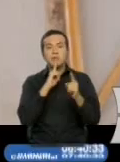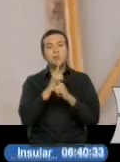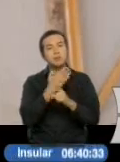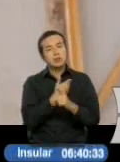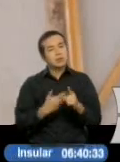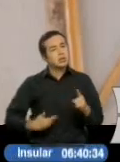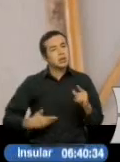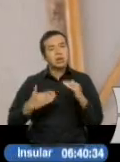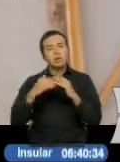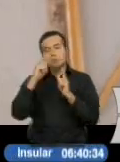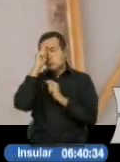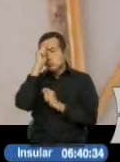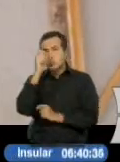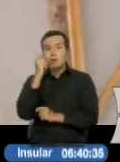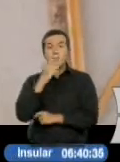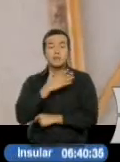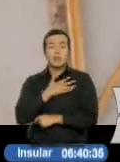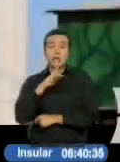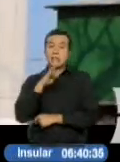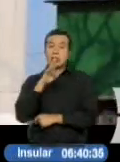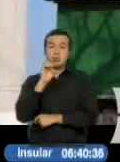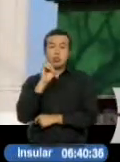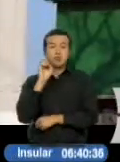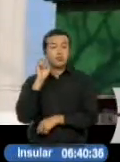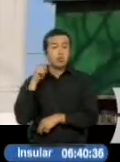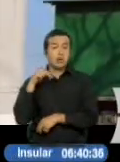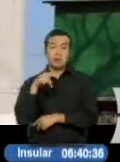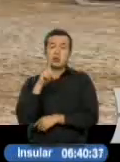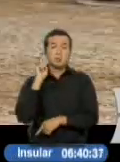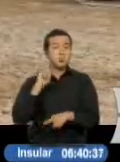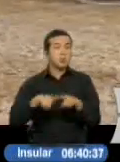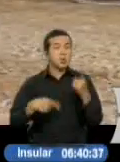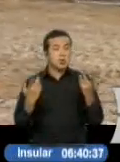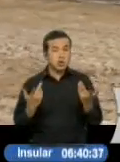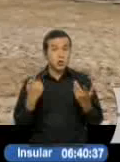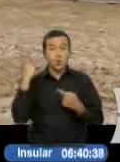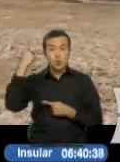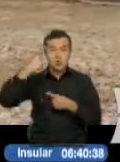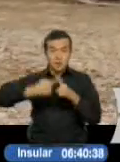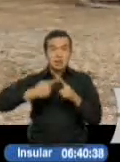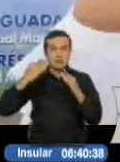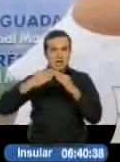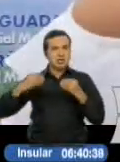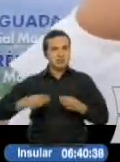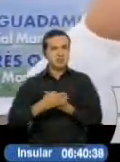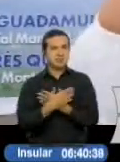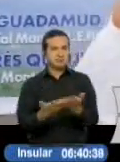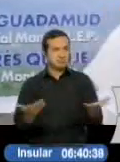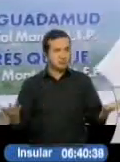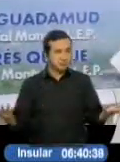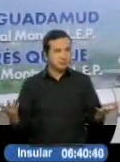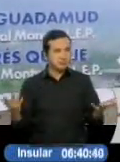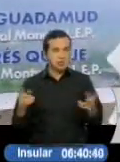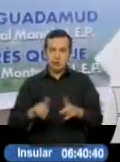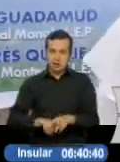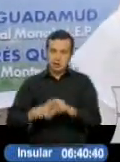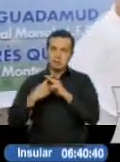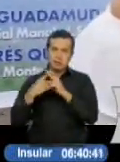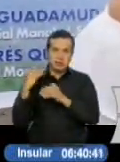presidente, digna, porque ya mi esposo ya no camina. Dentro de un mes se espera entregar las primeras casas. Simplemente es un arranque